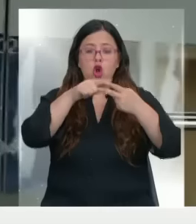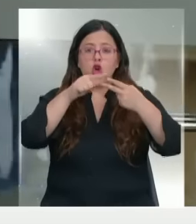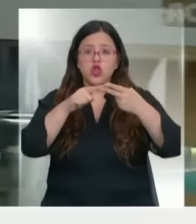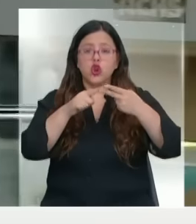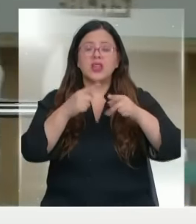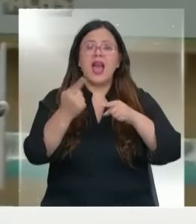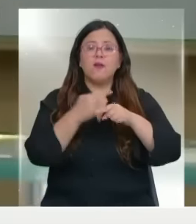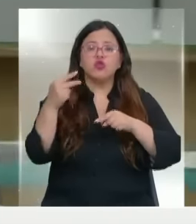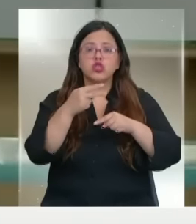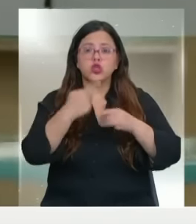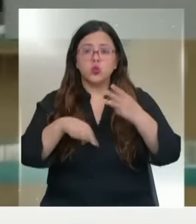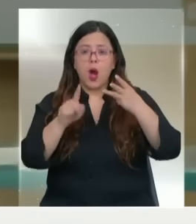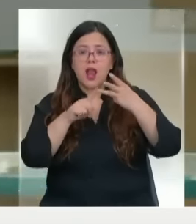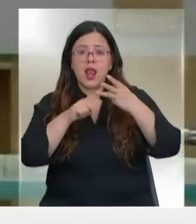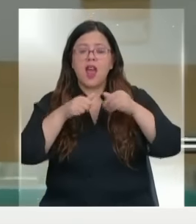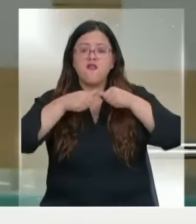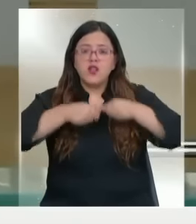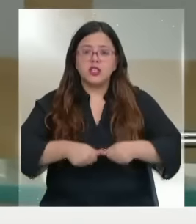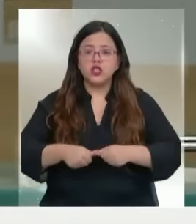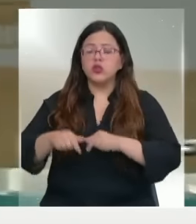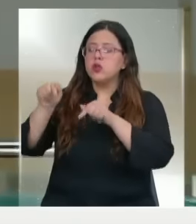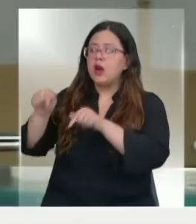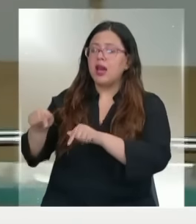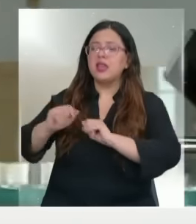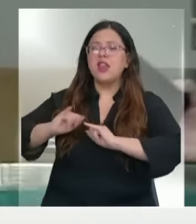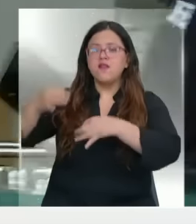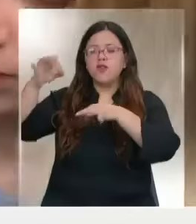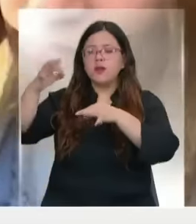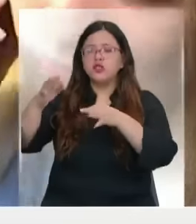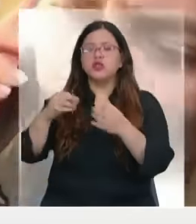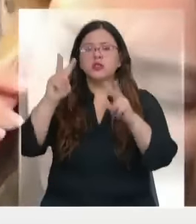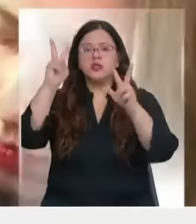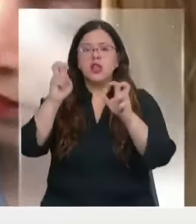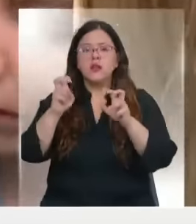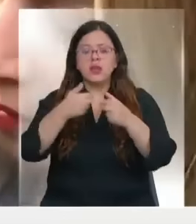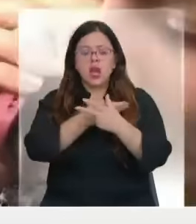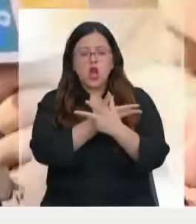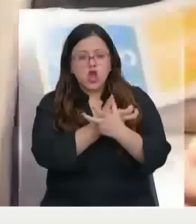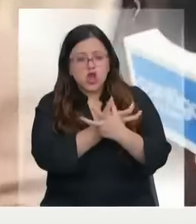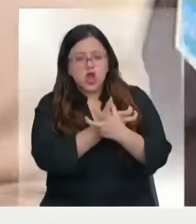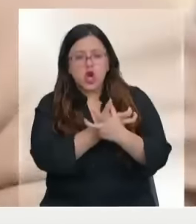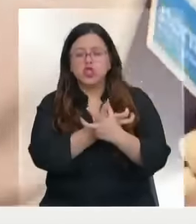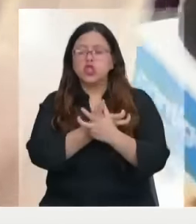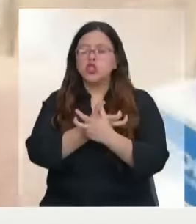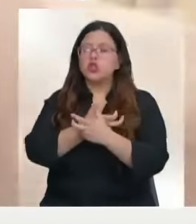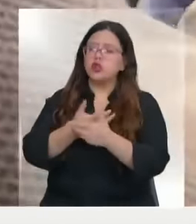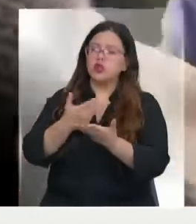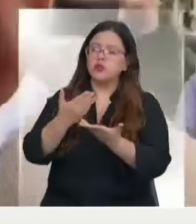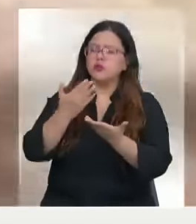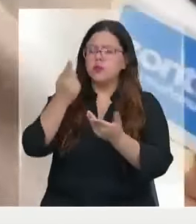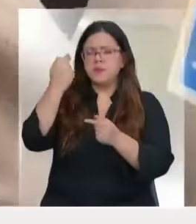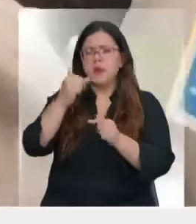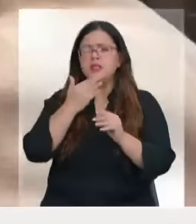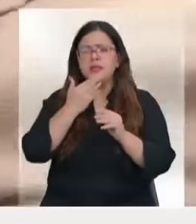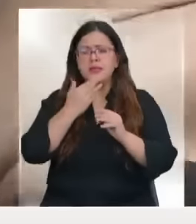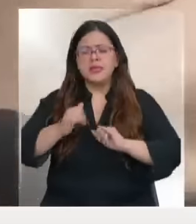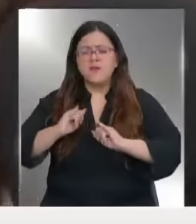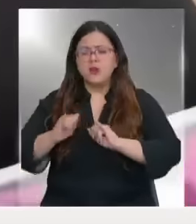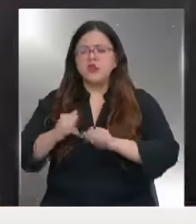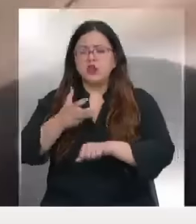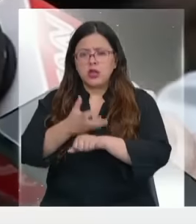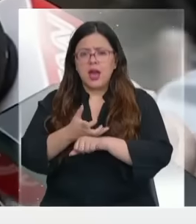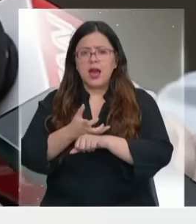violación. Mostraron unos informes toxicológicos, unos informes que llegaron, pero con los antecedentes que habían, como esperábamos nosotros que